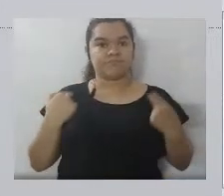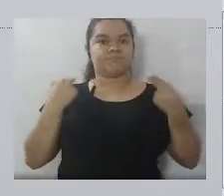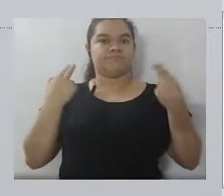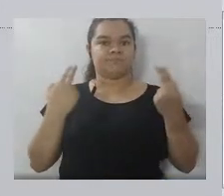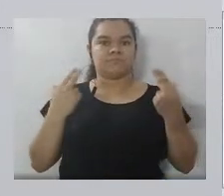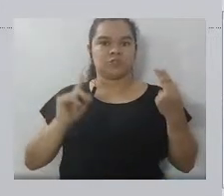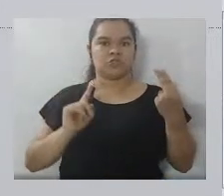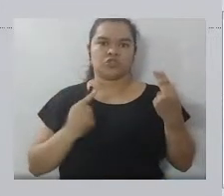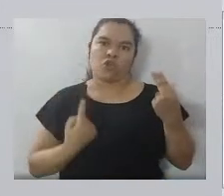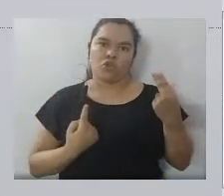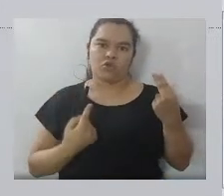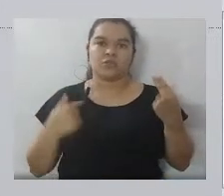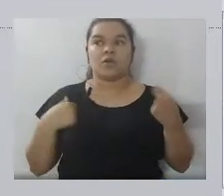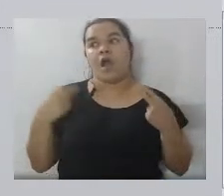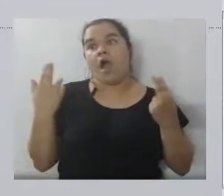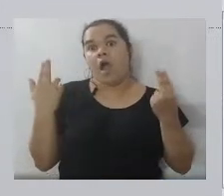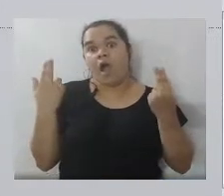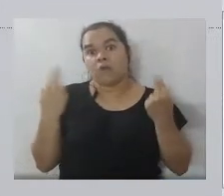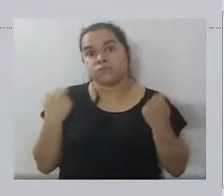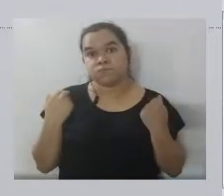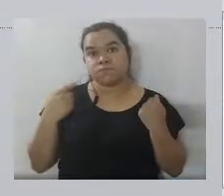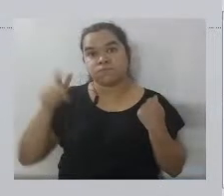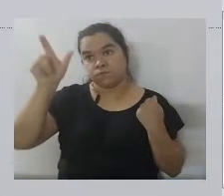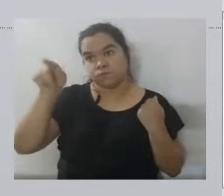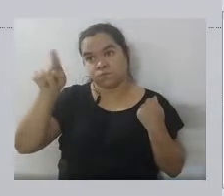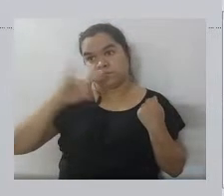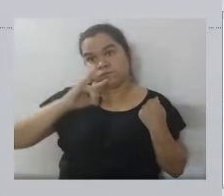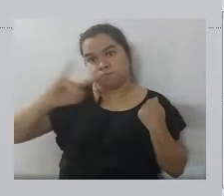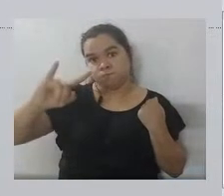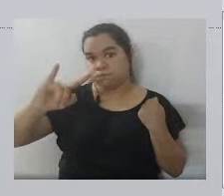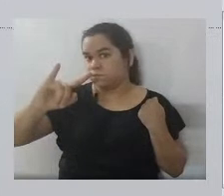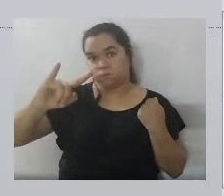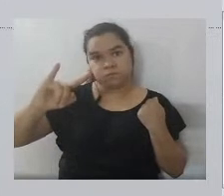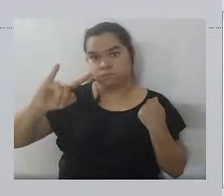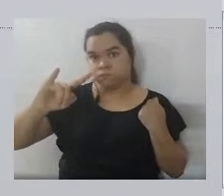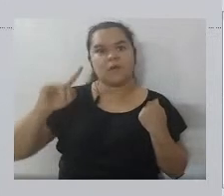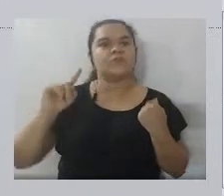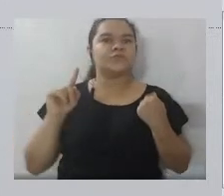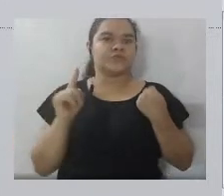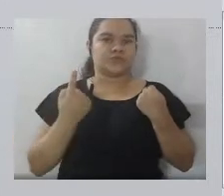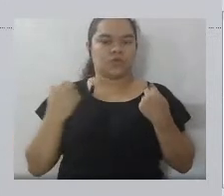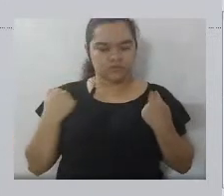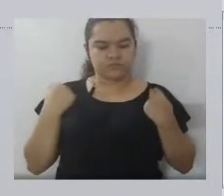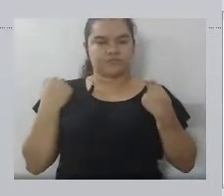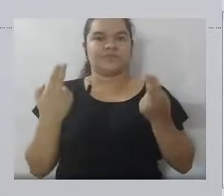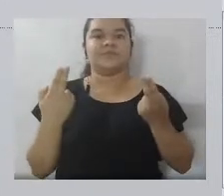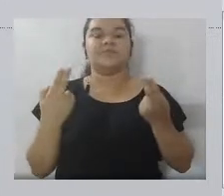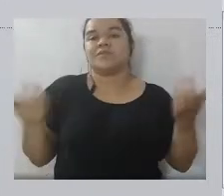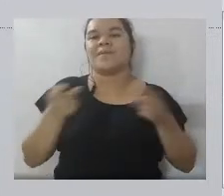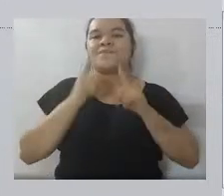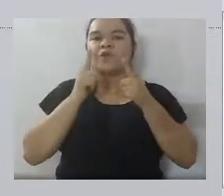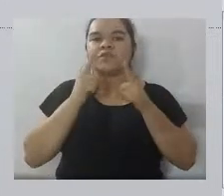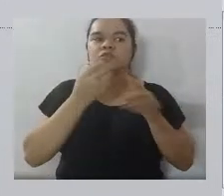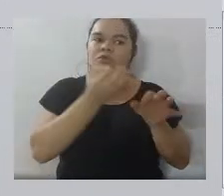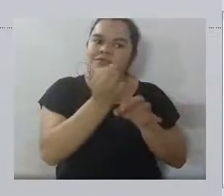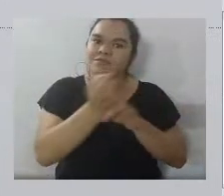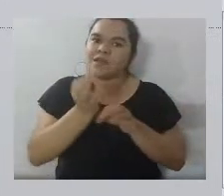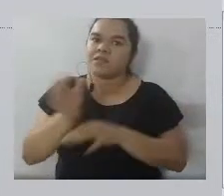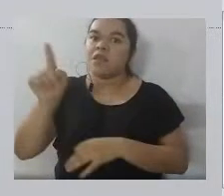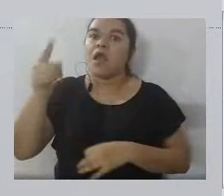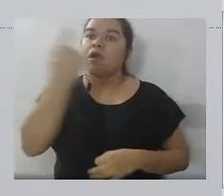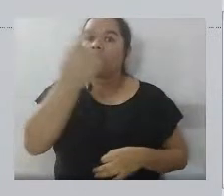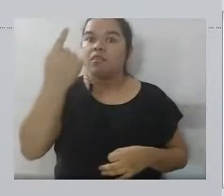Los estudiantes tienen que poner eso, y nosotros ponemos el resto, que es ayudarlo a la comprensión, a que ustedes avancen en la carrera,